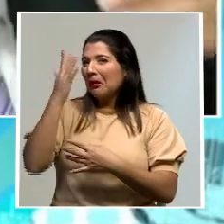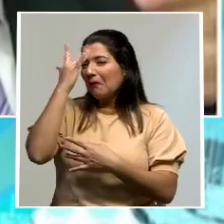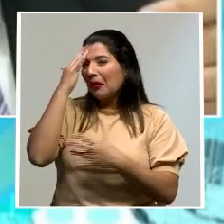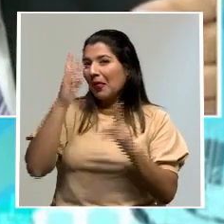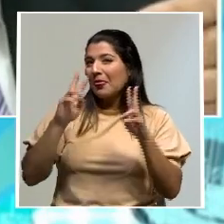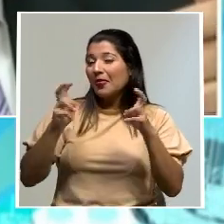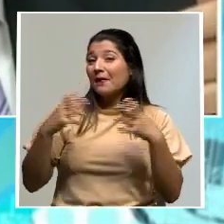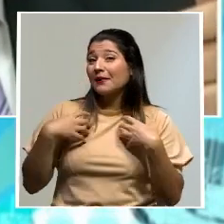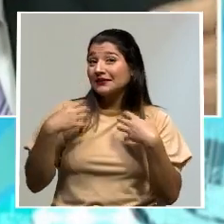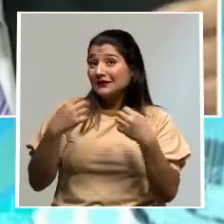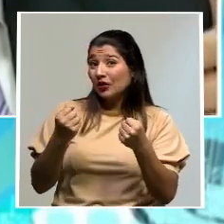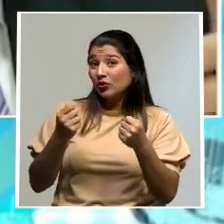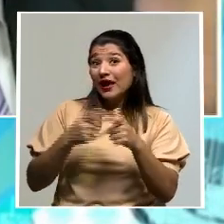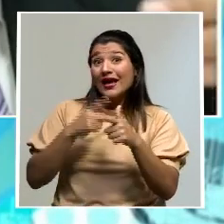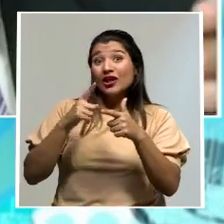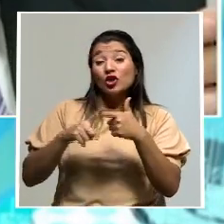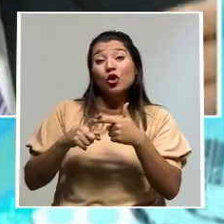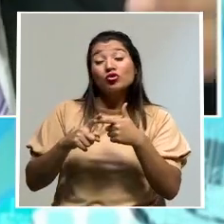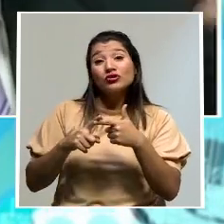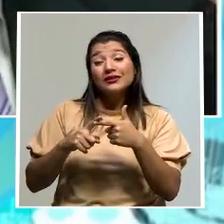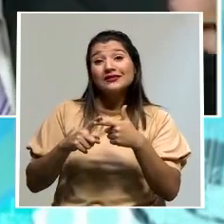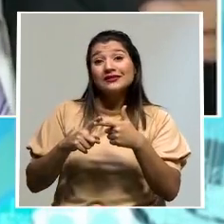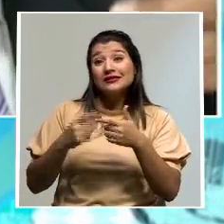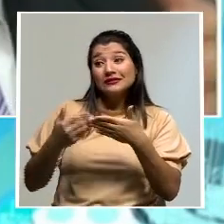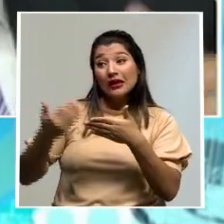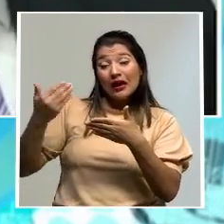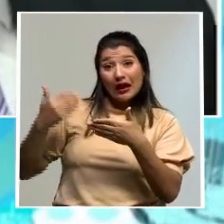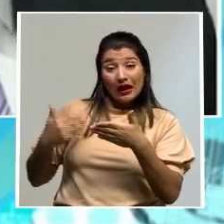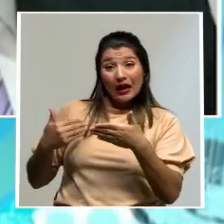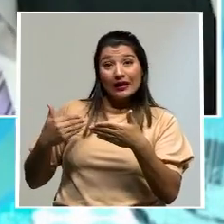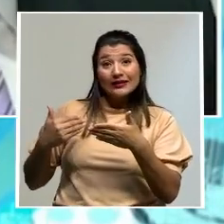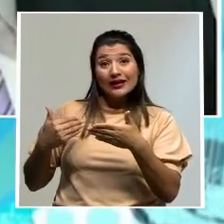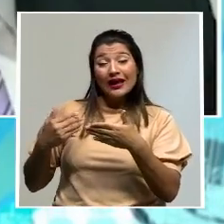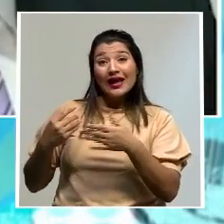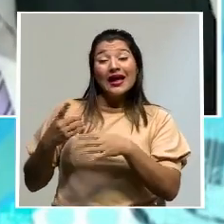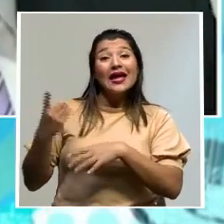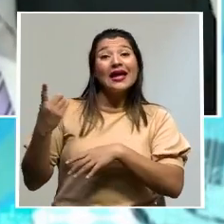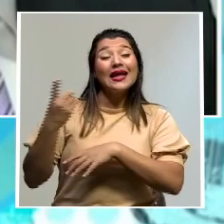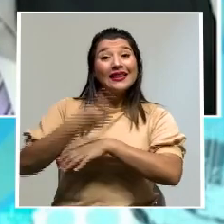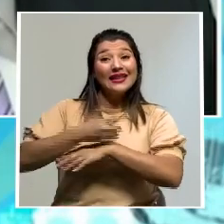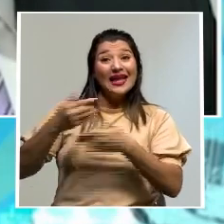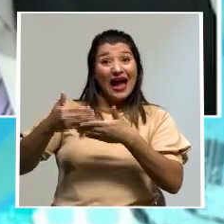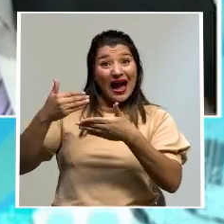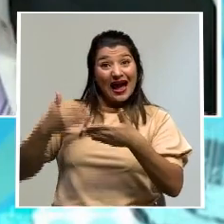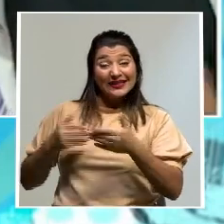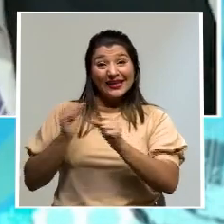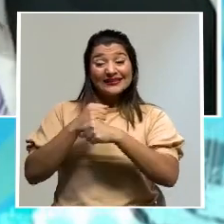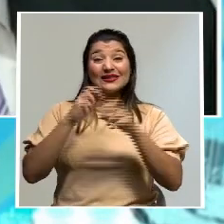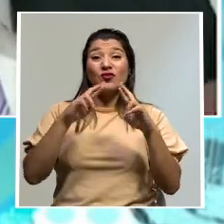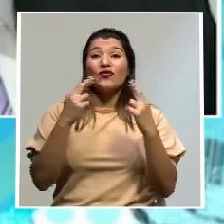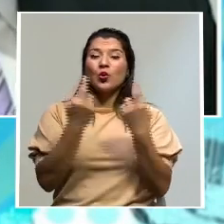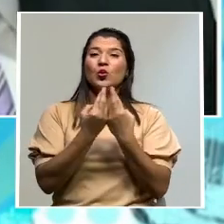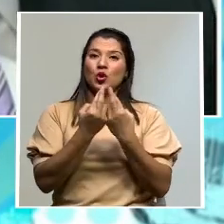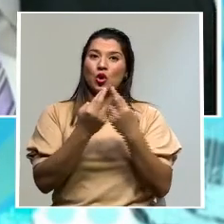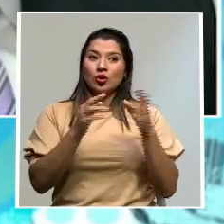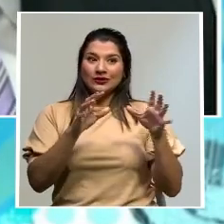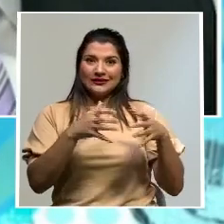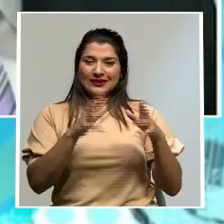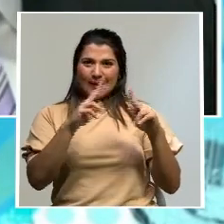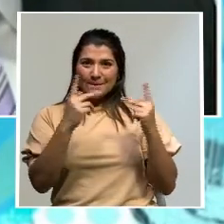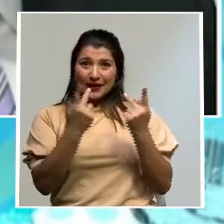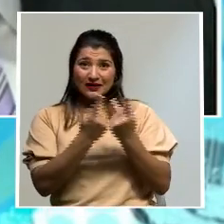que en la mañana antes de la Asamblea del Partido de Liberación Nacional, ellos 3 y José María Figueres